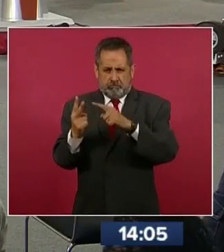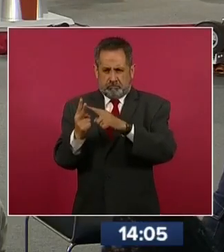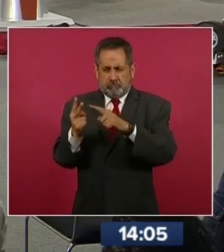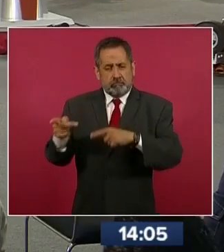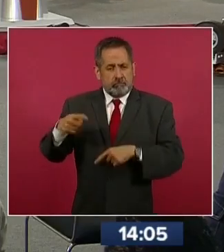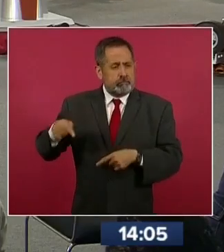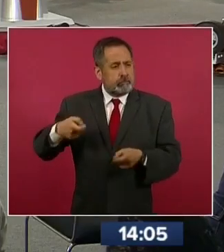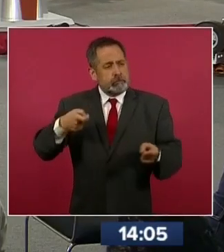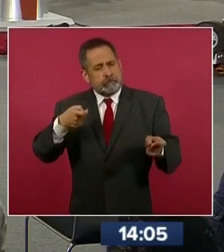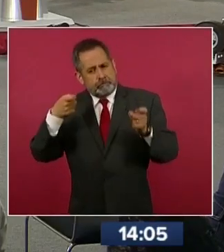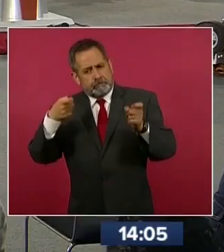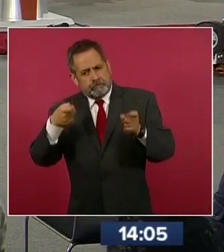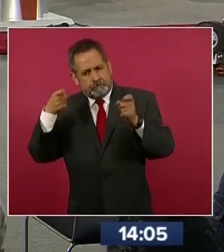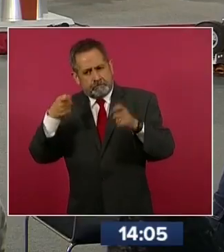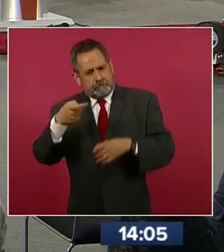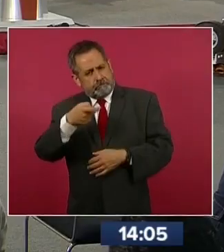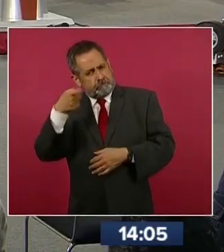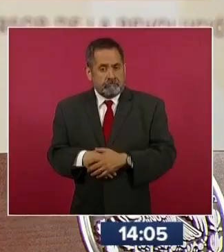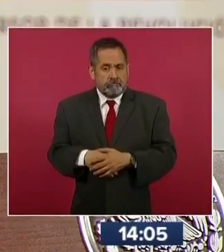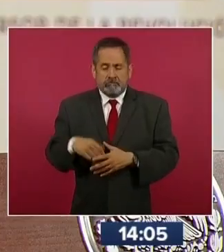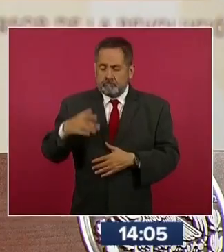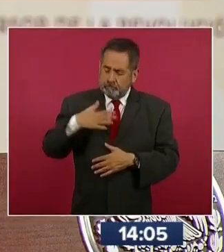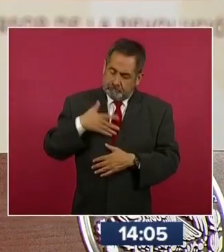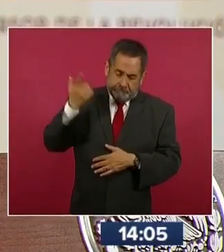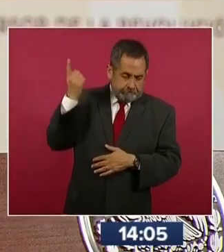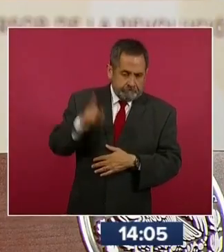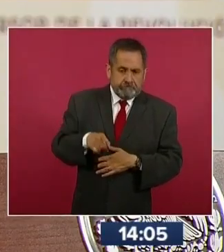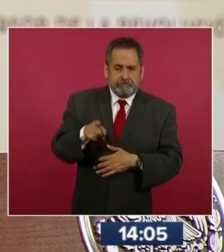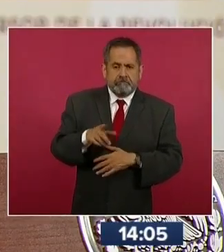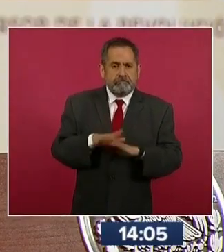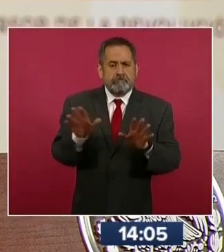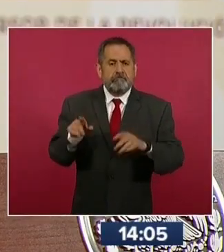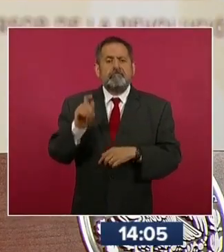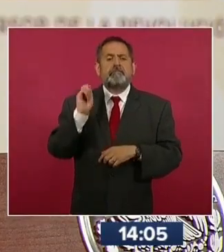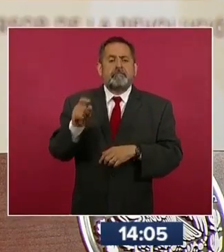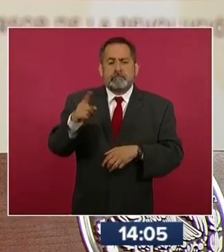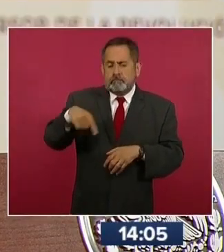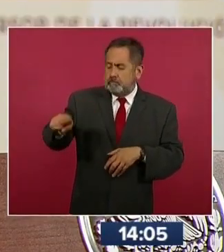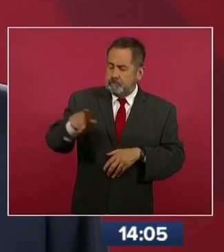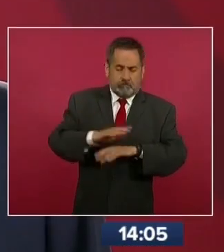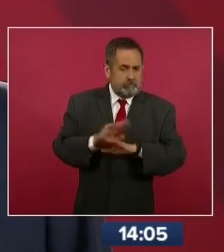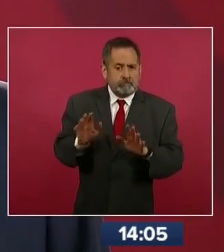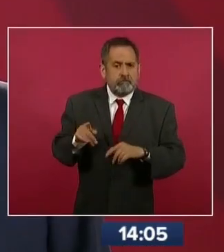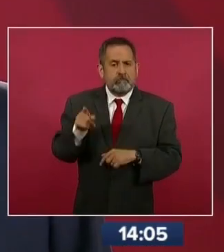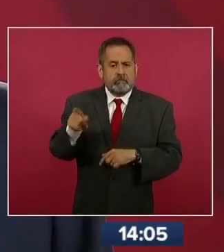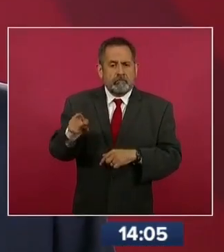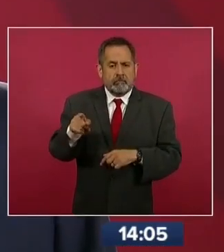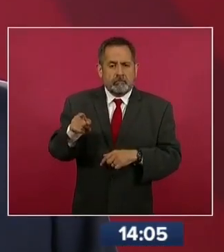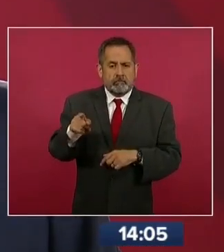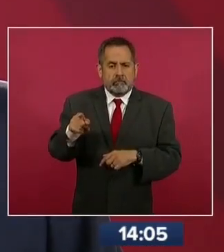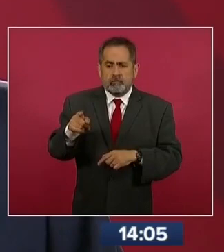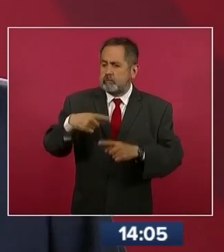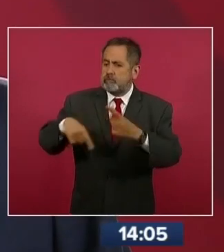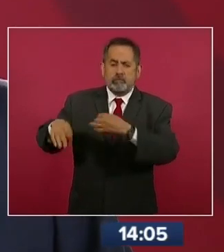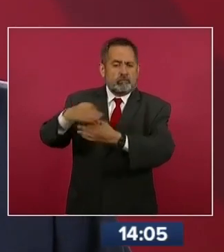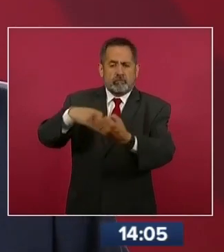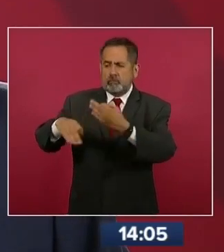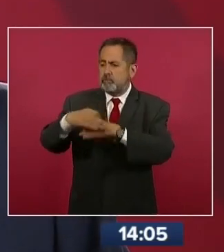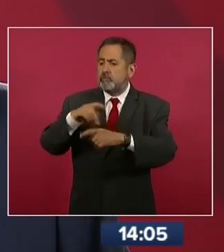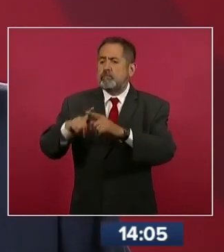No hay encubrimiento. La instrucción que se tiene es que todos los que